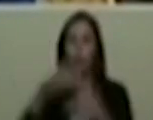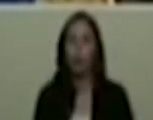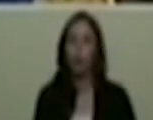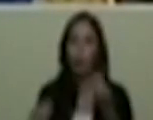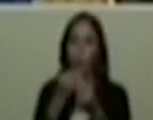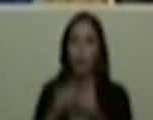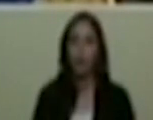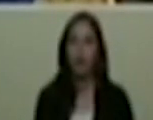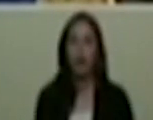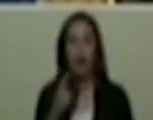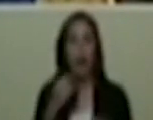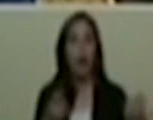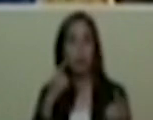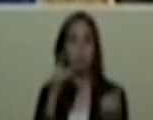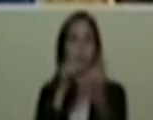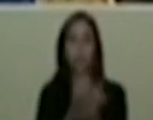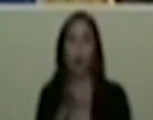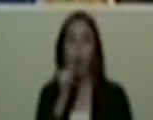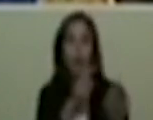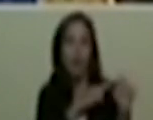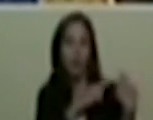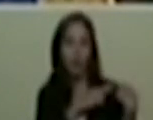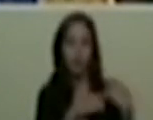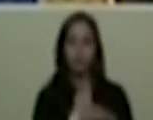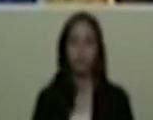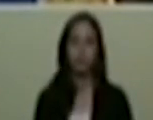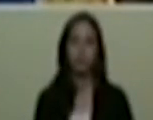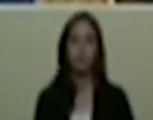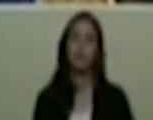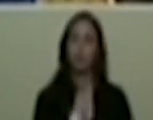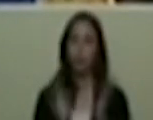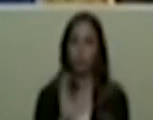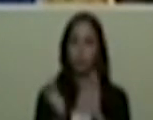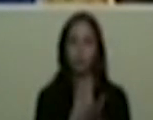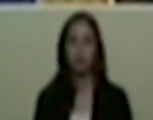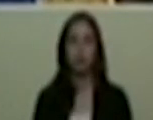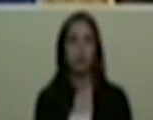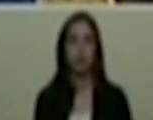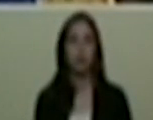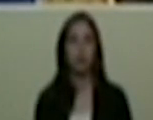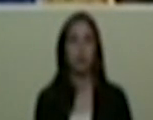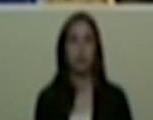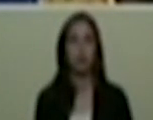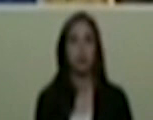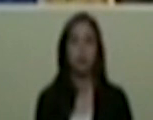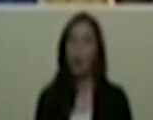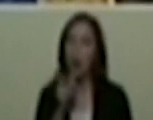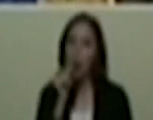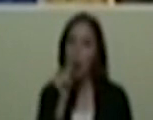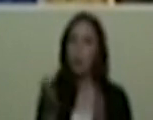atendió él personalmente estuvimos conversando disfrutando con él un hombre muy simpático muy